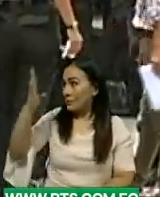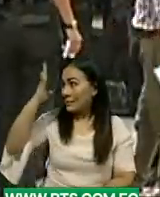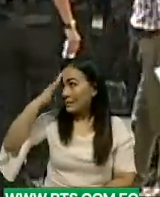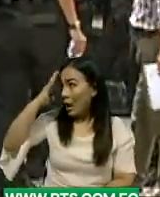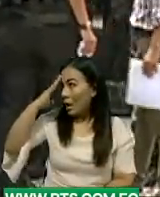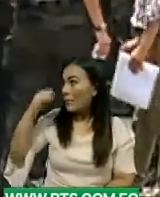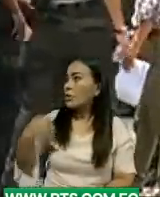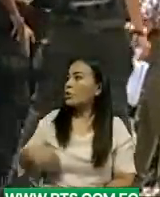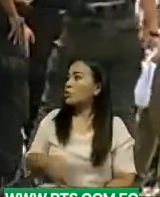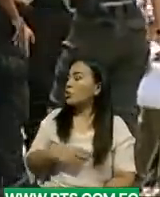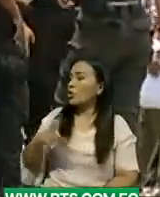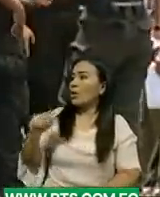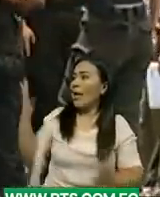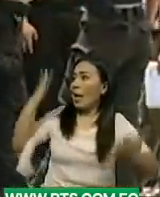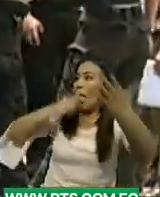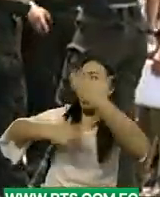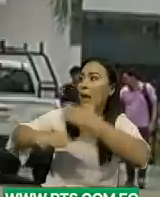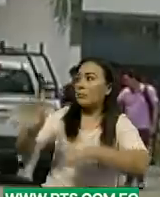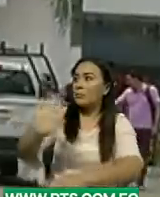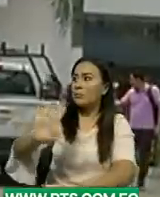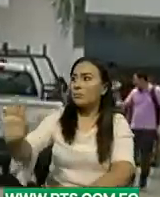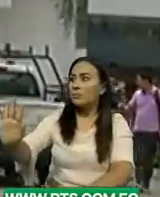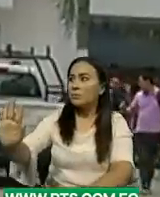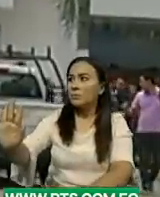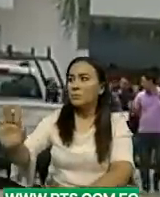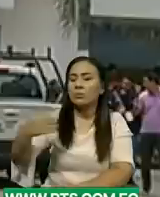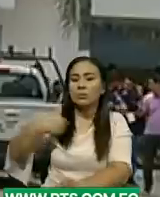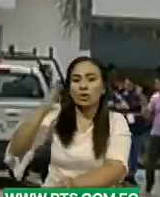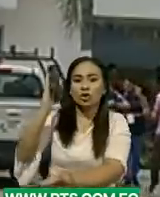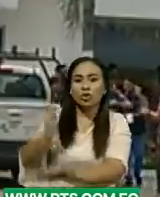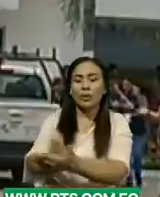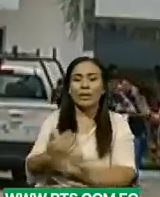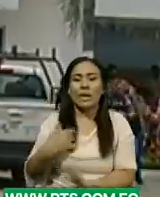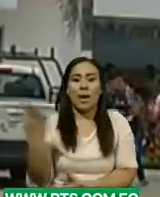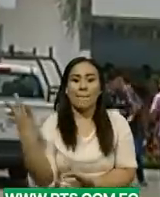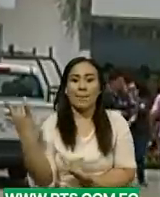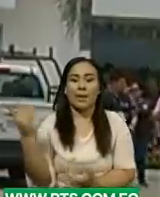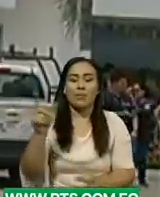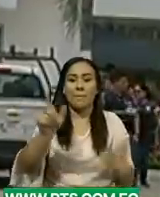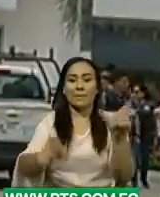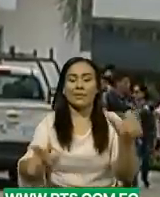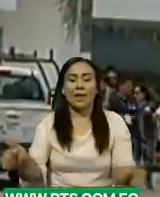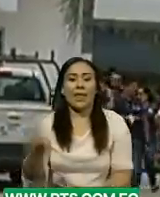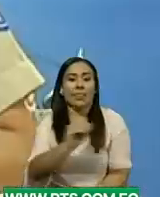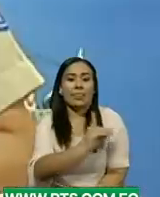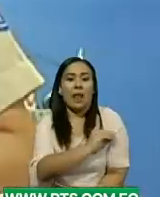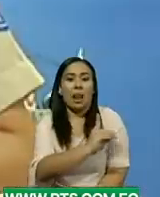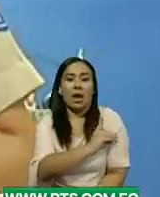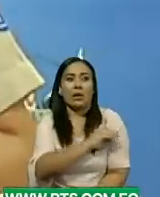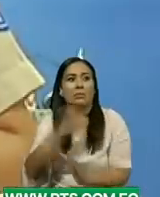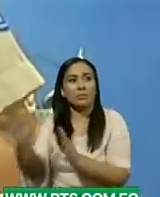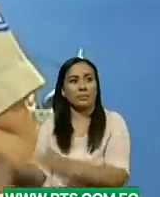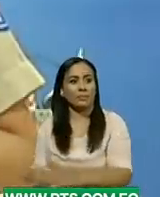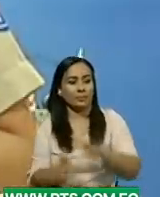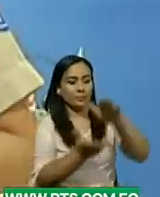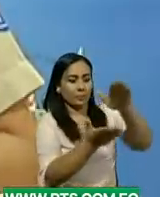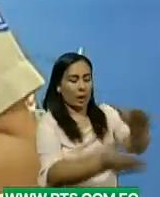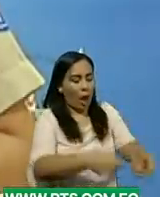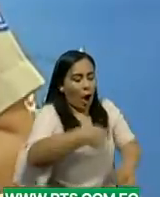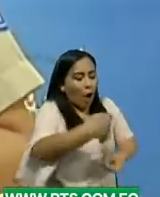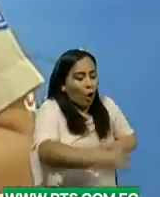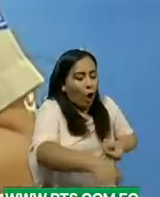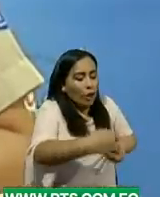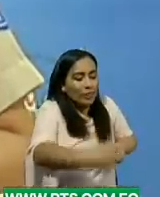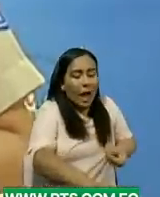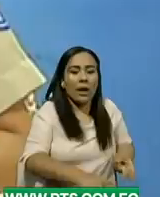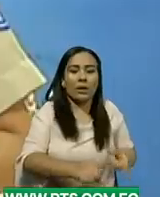exista ninguna alteración del orden público, tanto para los delegados que van al conteo de los votos, como también para las